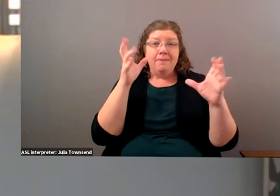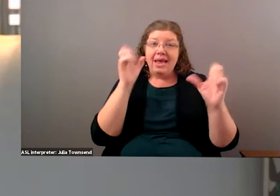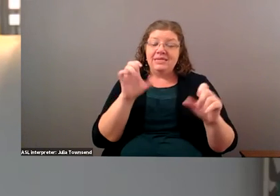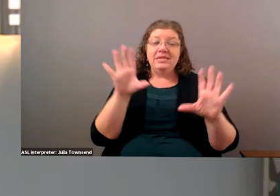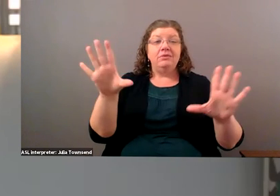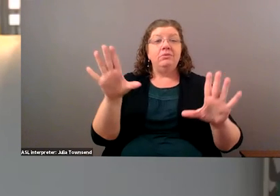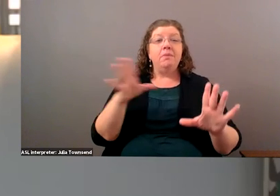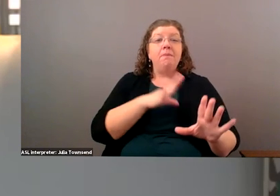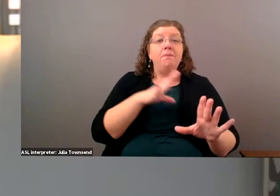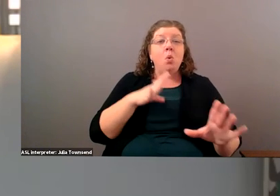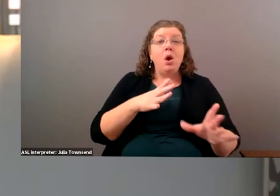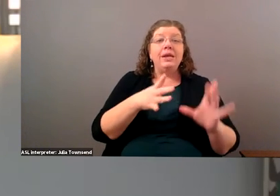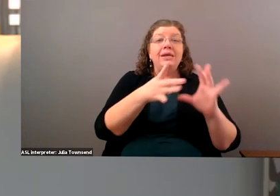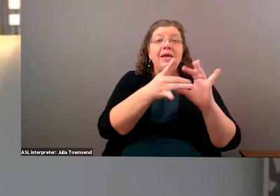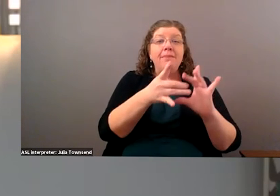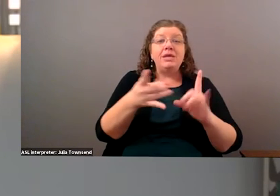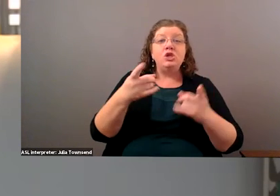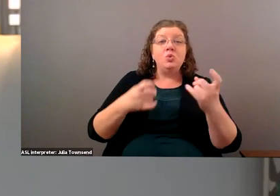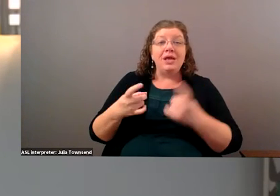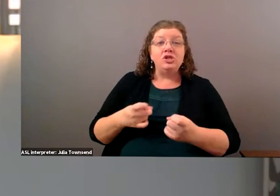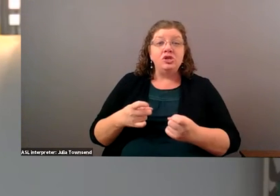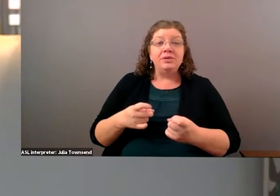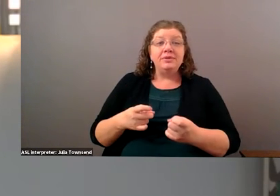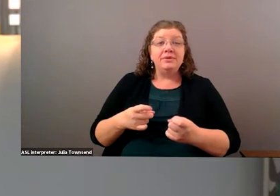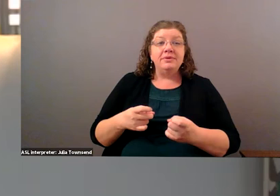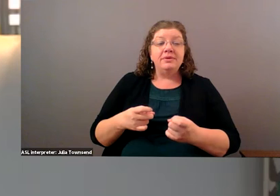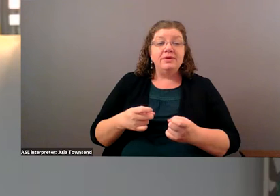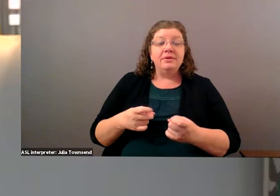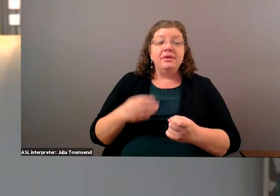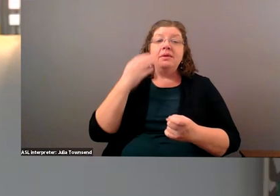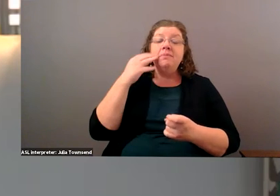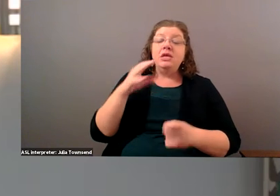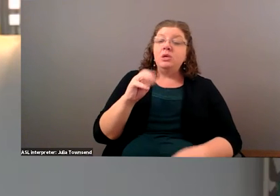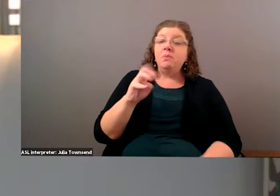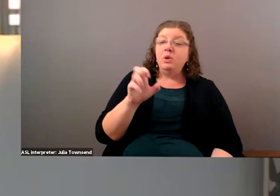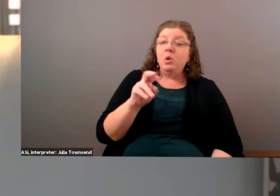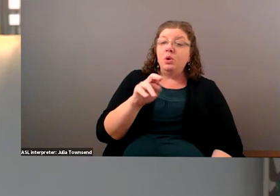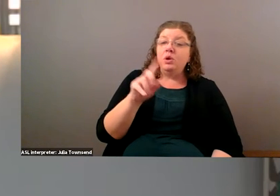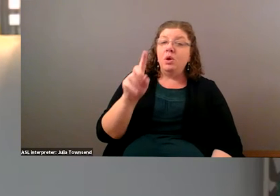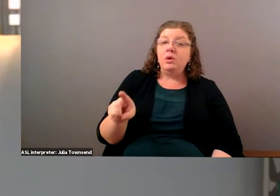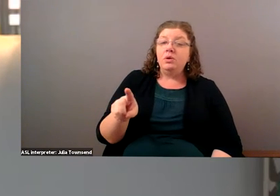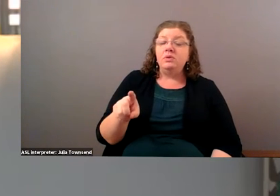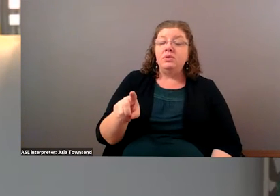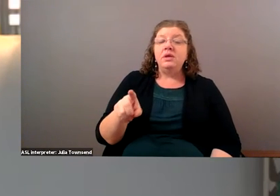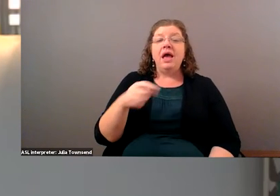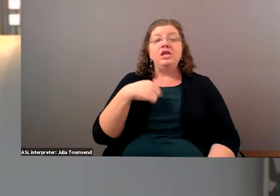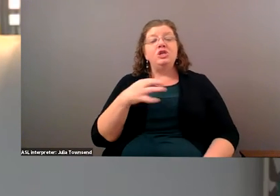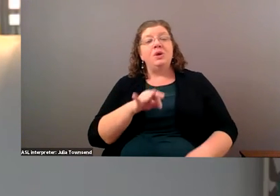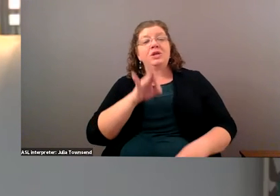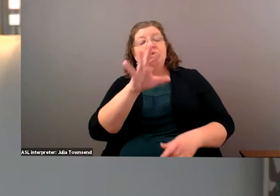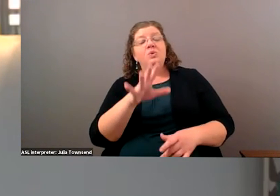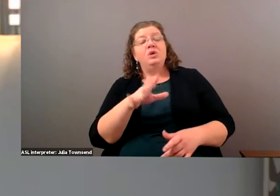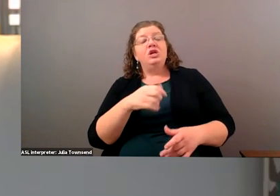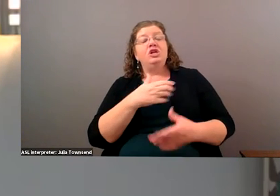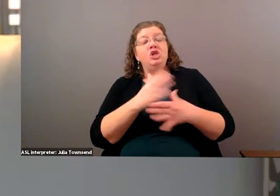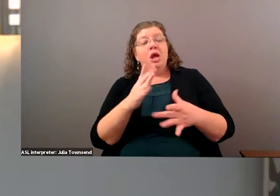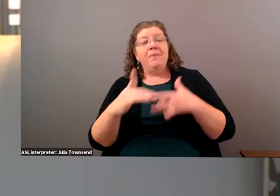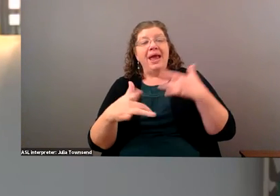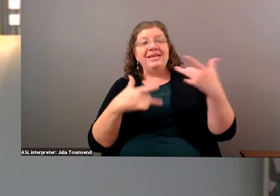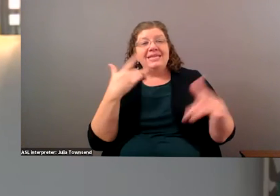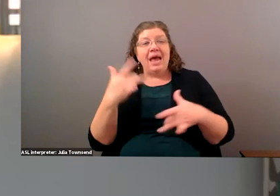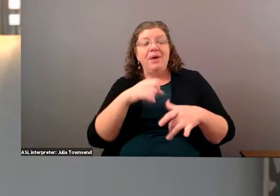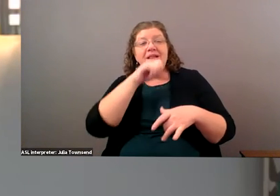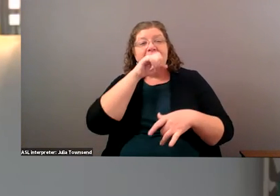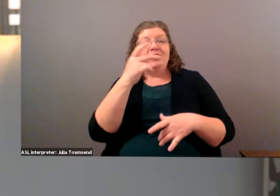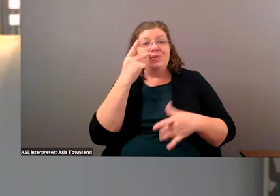consejo, ¿alguien tiene comentarios o preguntas? Por favor, señora Muñoz. Que solo quiero compartir el entusiasmo y quisiera verlo en